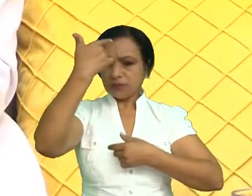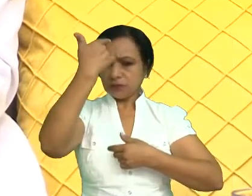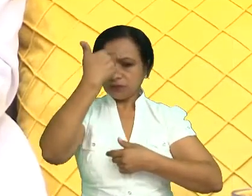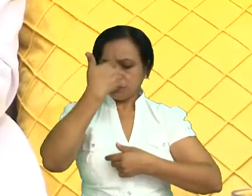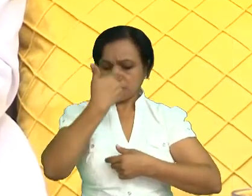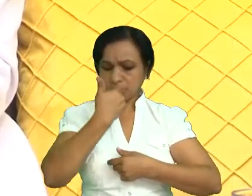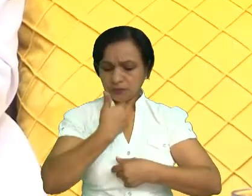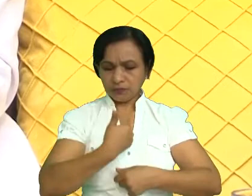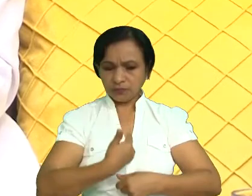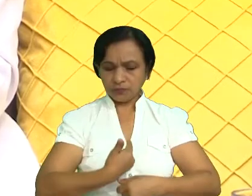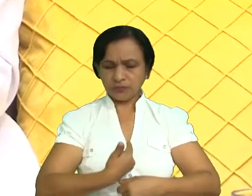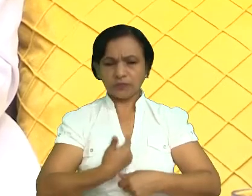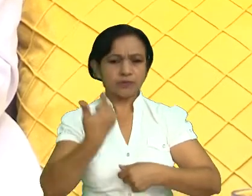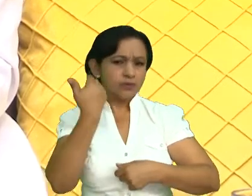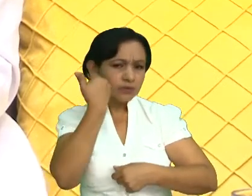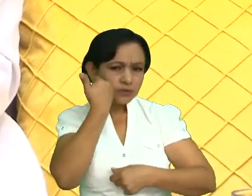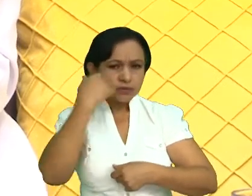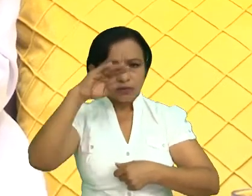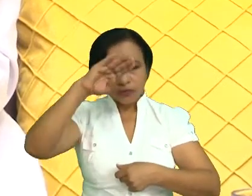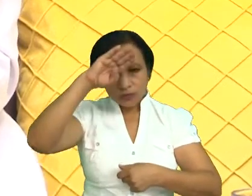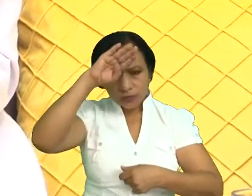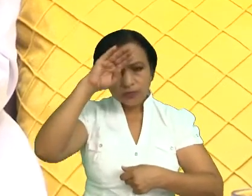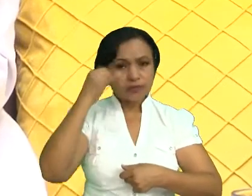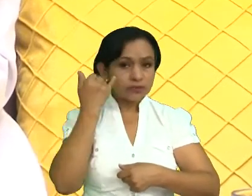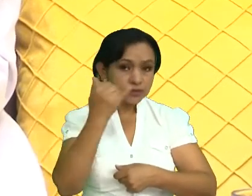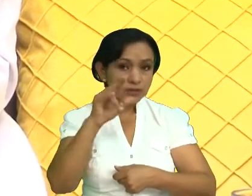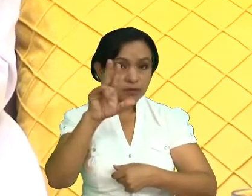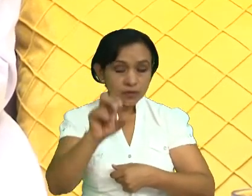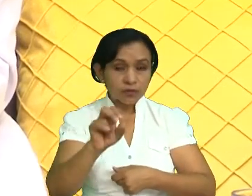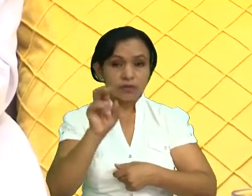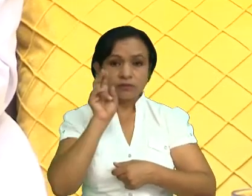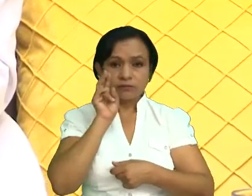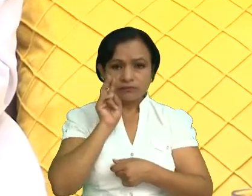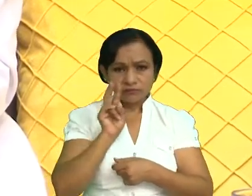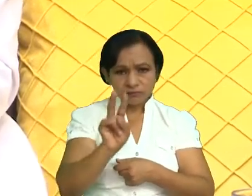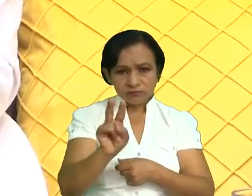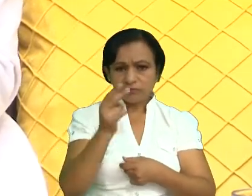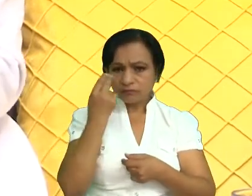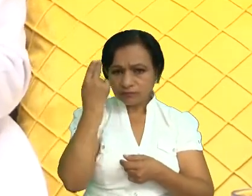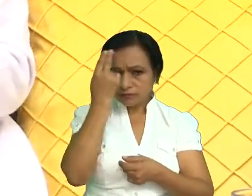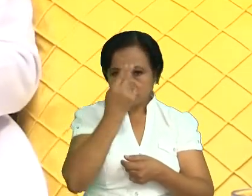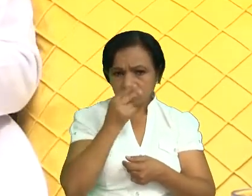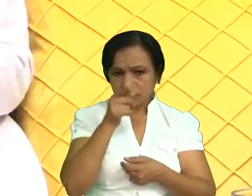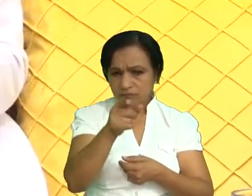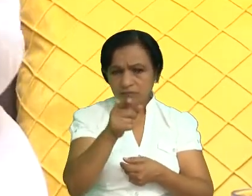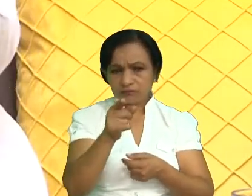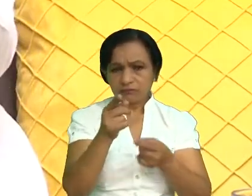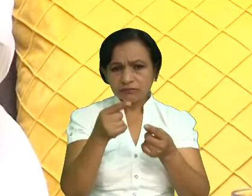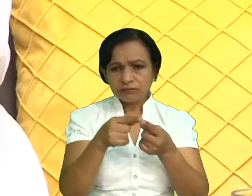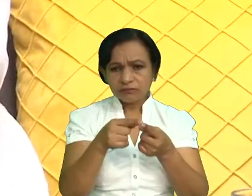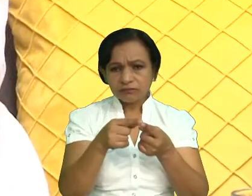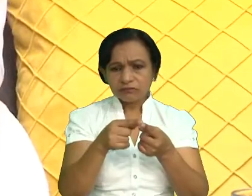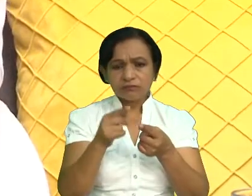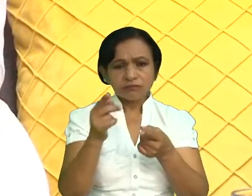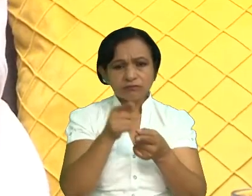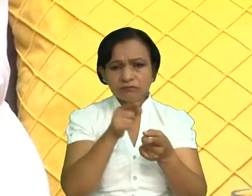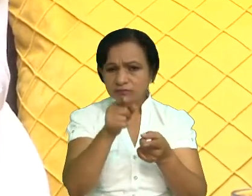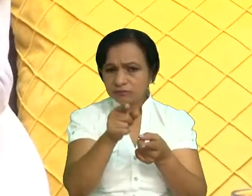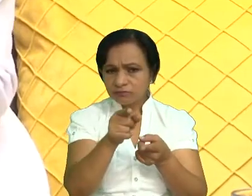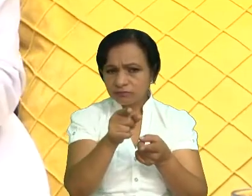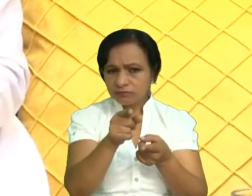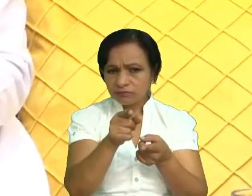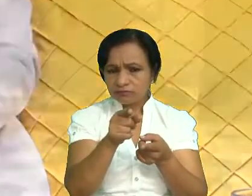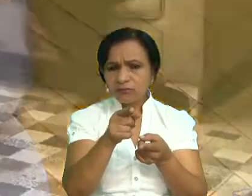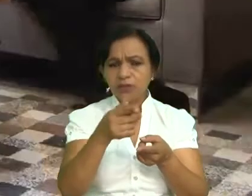donde nosotros identificamos si usted anda con fiebre o no, y si miramos y preguntamos en el interrogatorio que tiene algún proceso